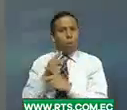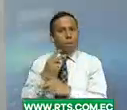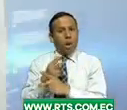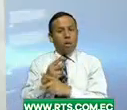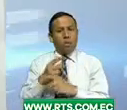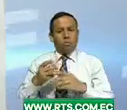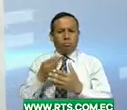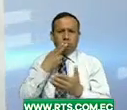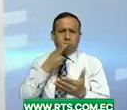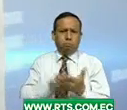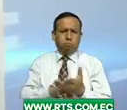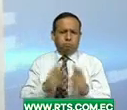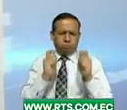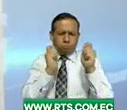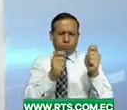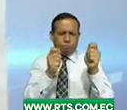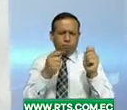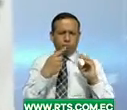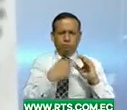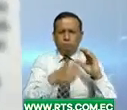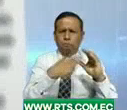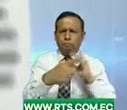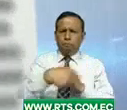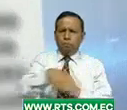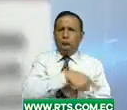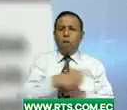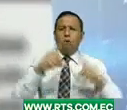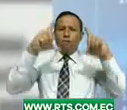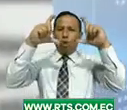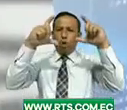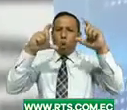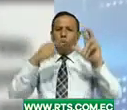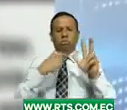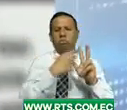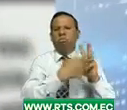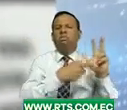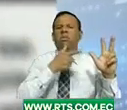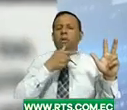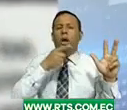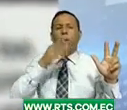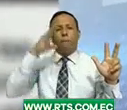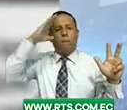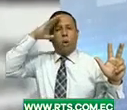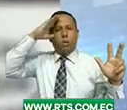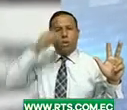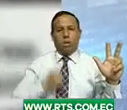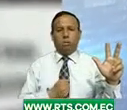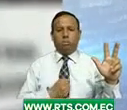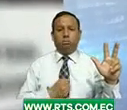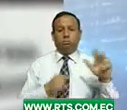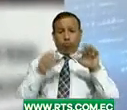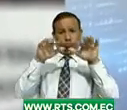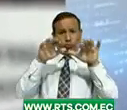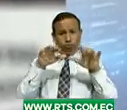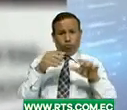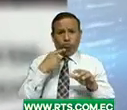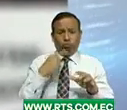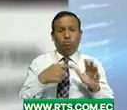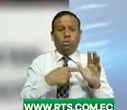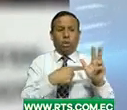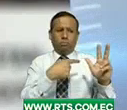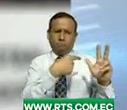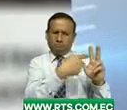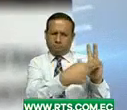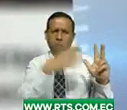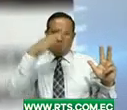3 gendarmes a quienes amenazan de muerte. En las hojas impresas a computadora hay una leyenda que indica: policía, te tenemos